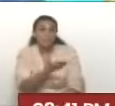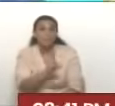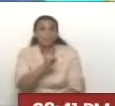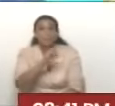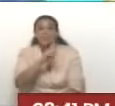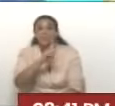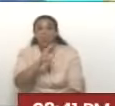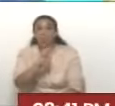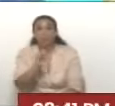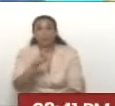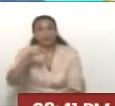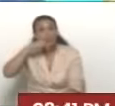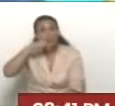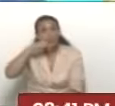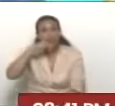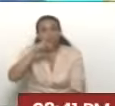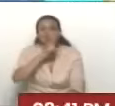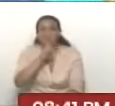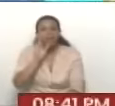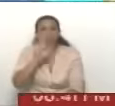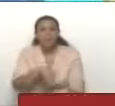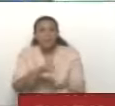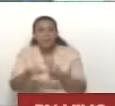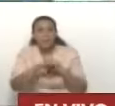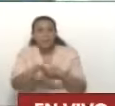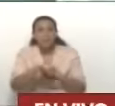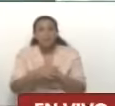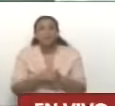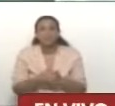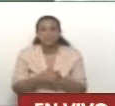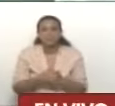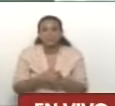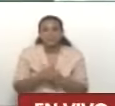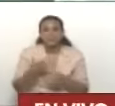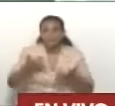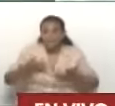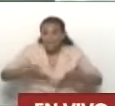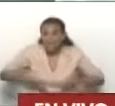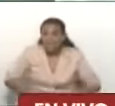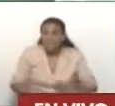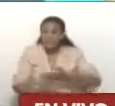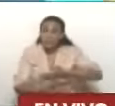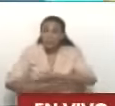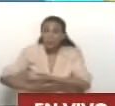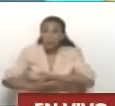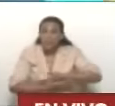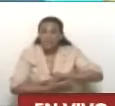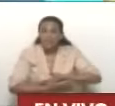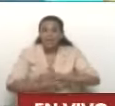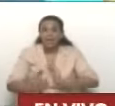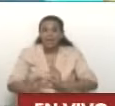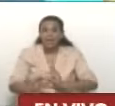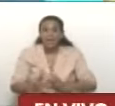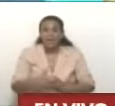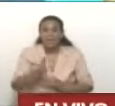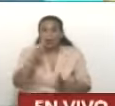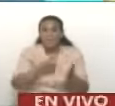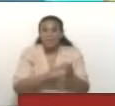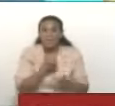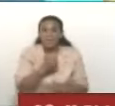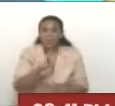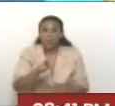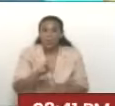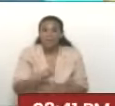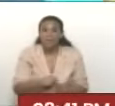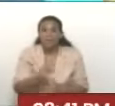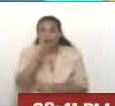Victoria, yo tengo una nieta Victoria también. Le pusieron Victoria porque nació en el 2012, el año